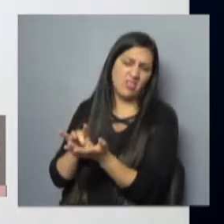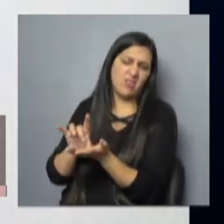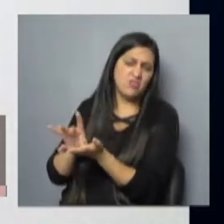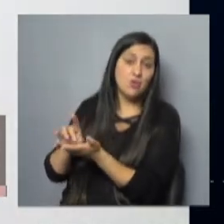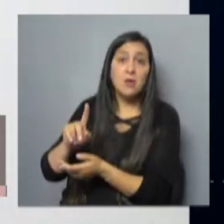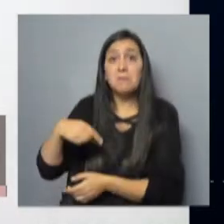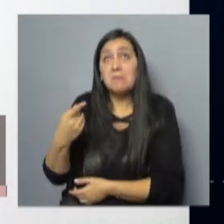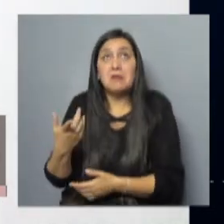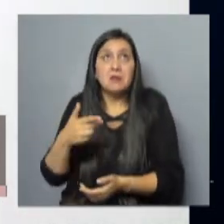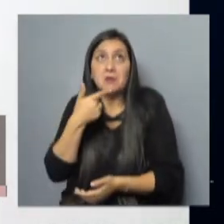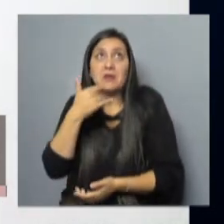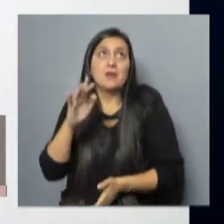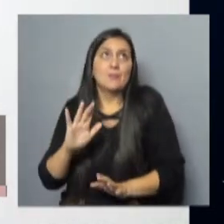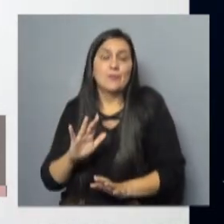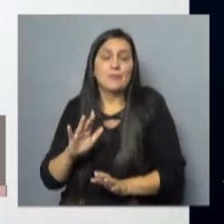sobre